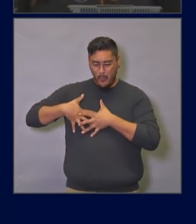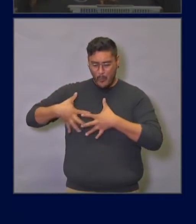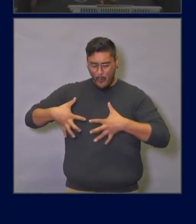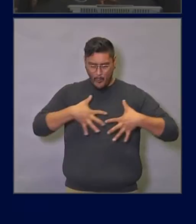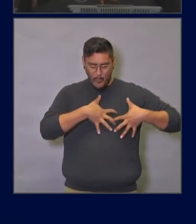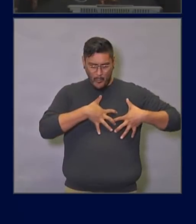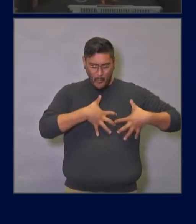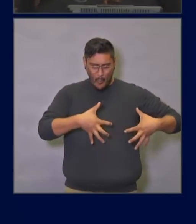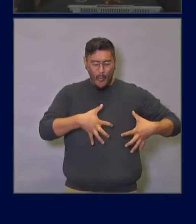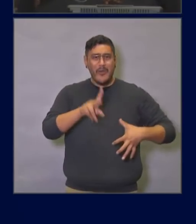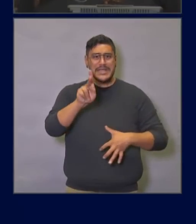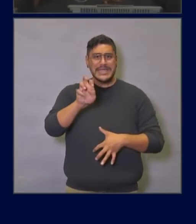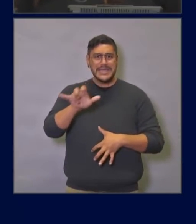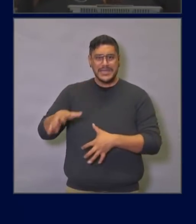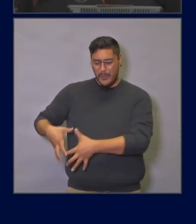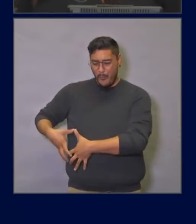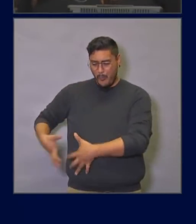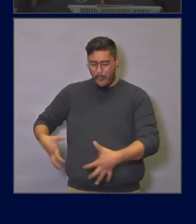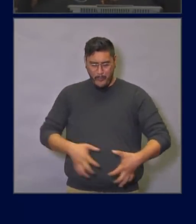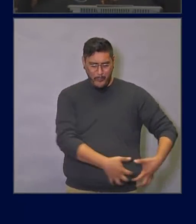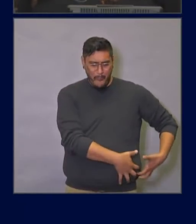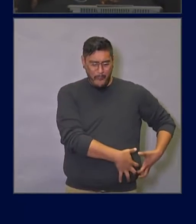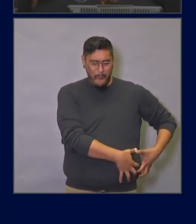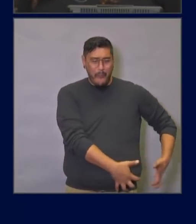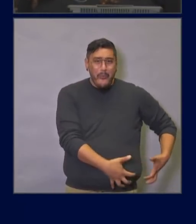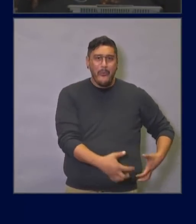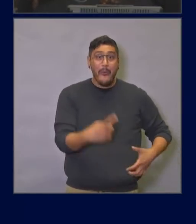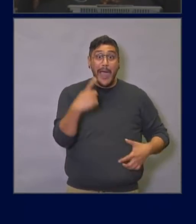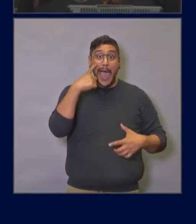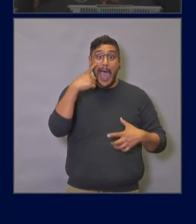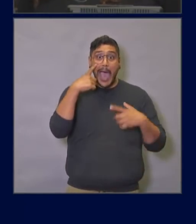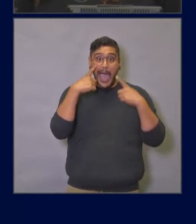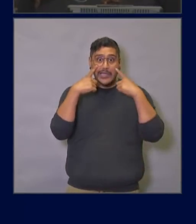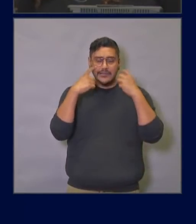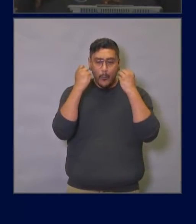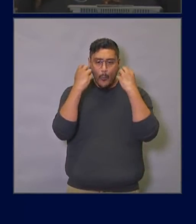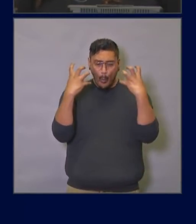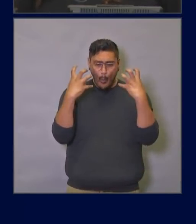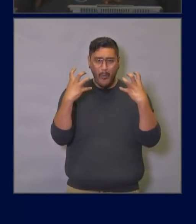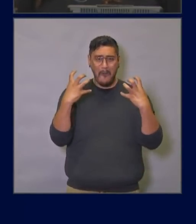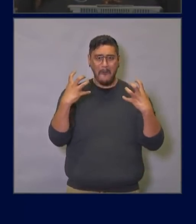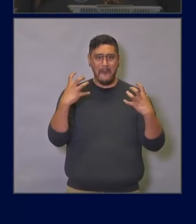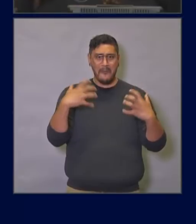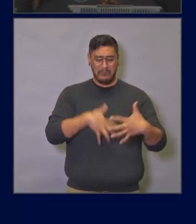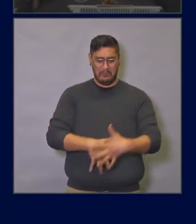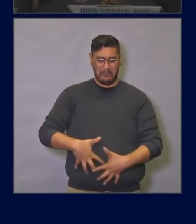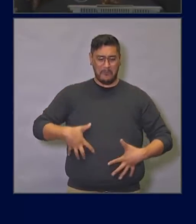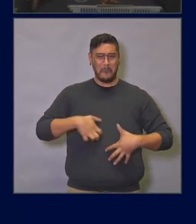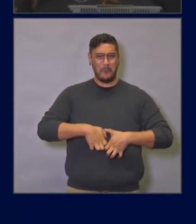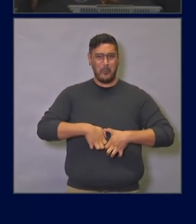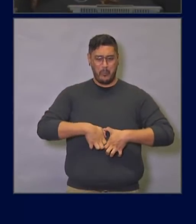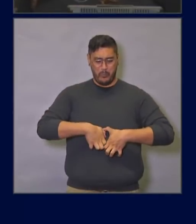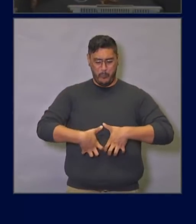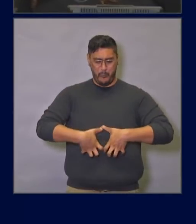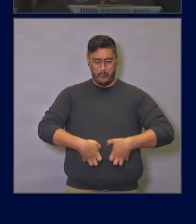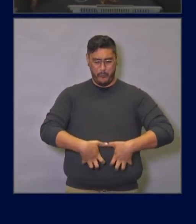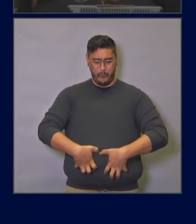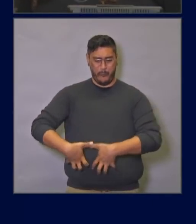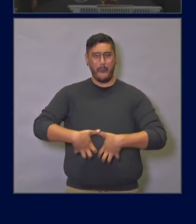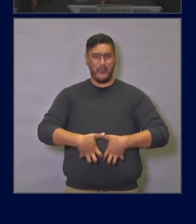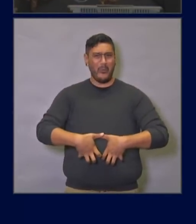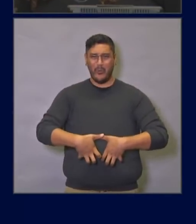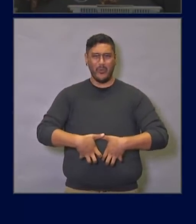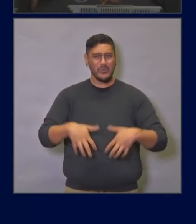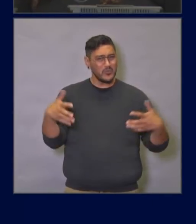cerebro, la piel, los ojos o los órganos gastrointestinales. Tenemos un caso adicional reportado desde